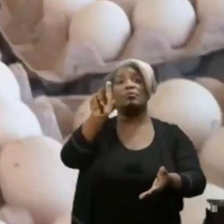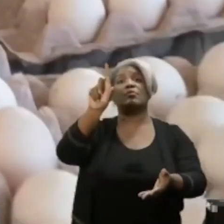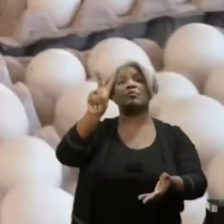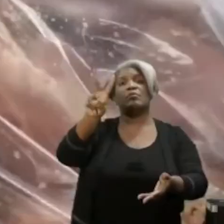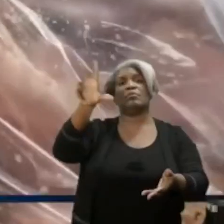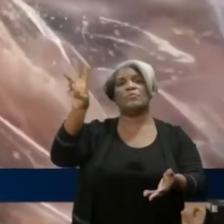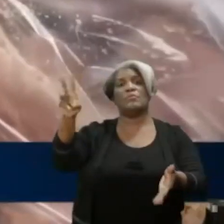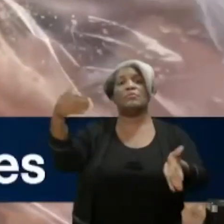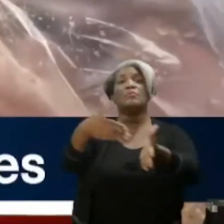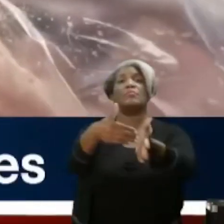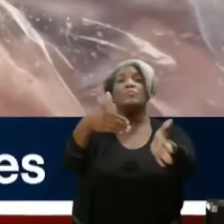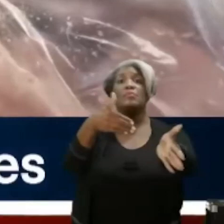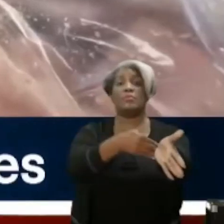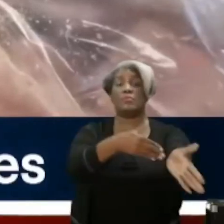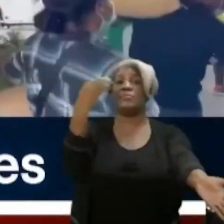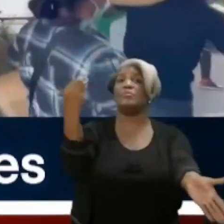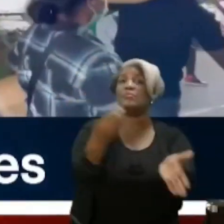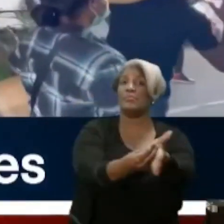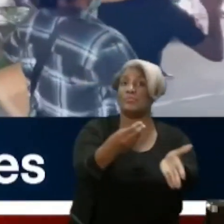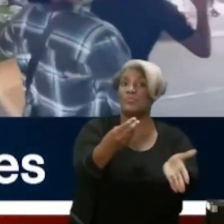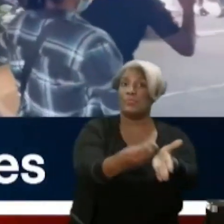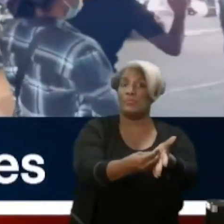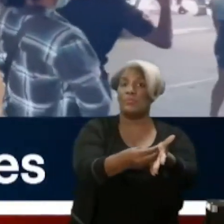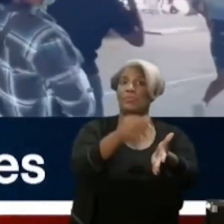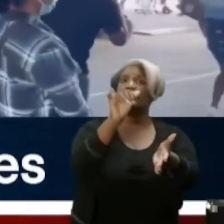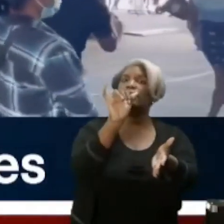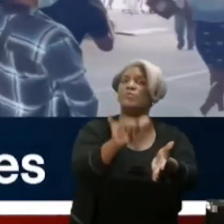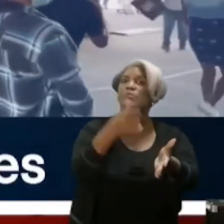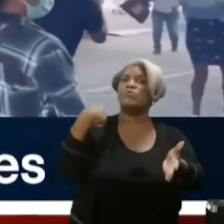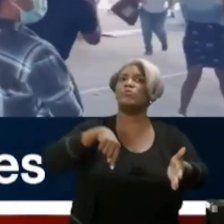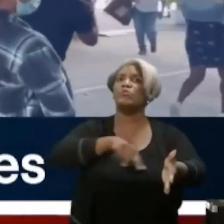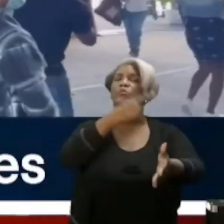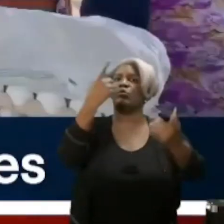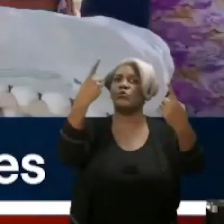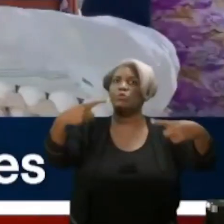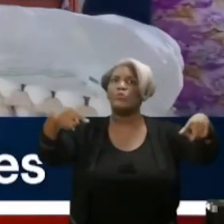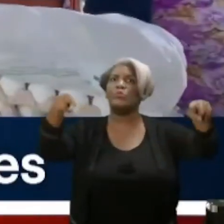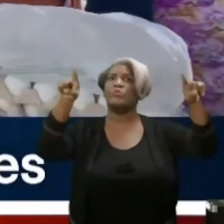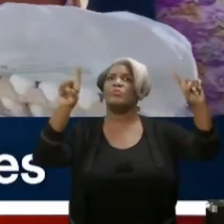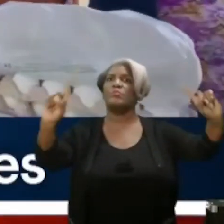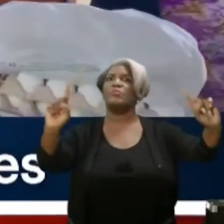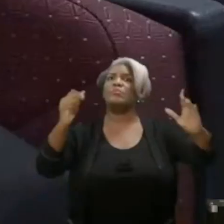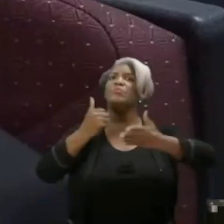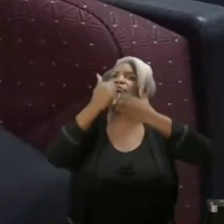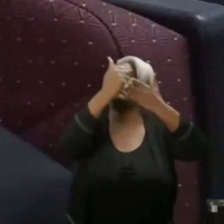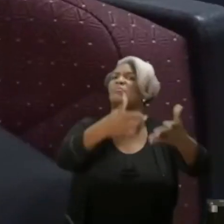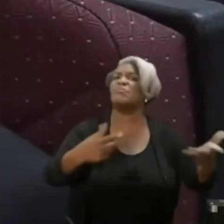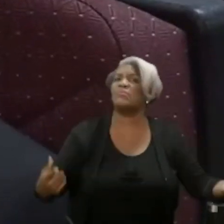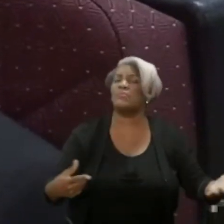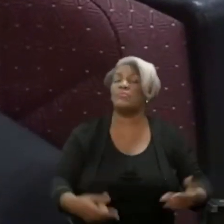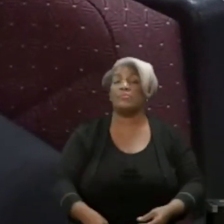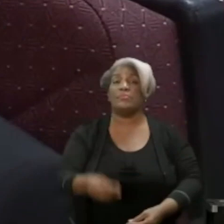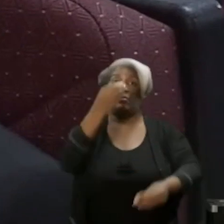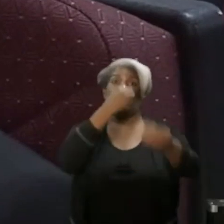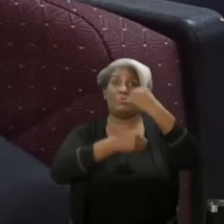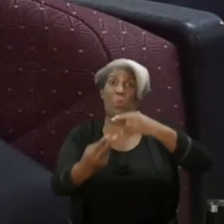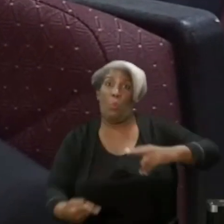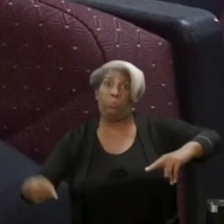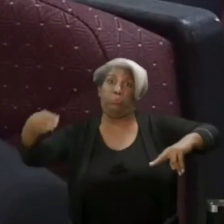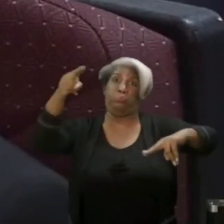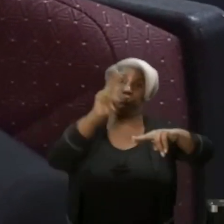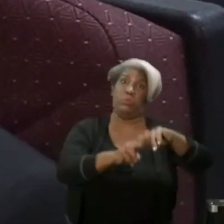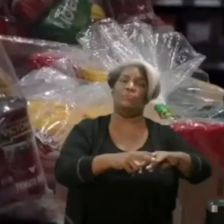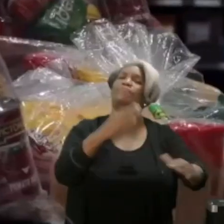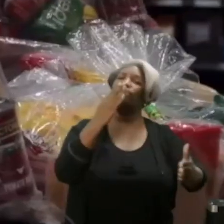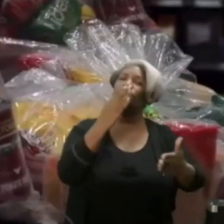pesos. Con esta acción también logramos mitigar parcialmente las alzas de los alimentos por efecto de las